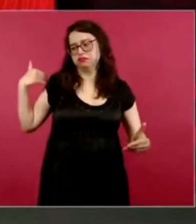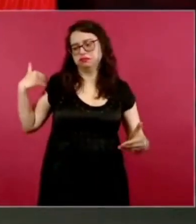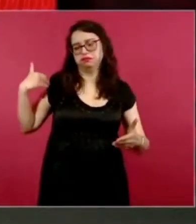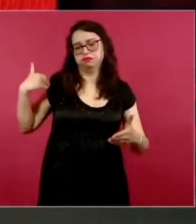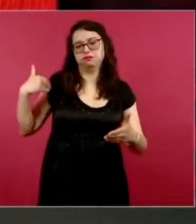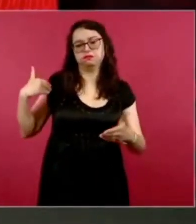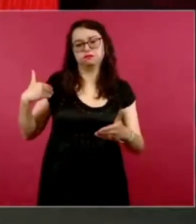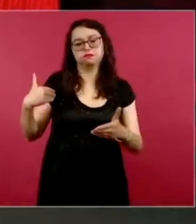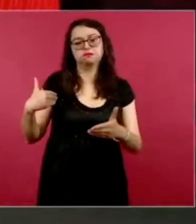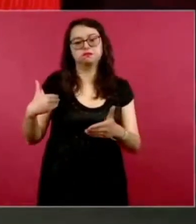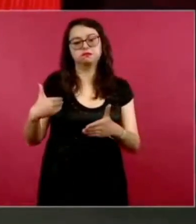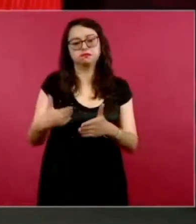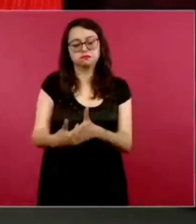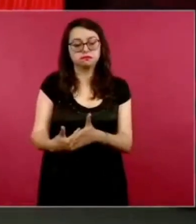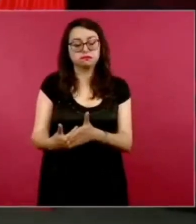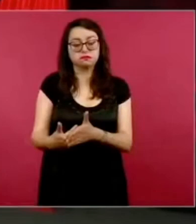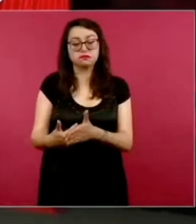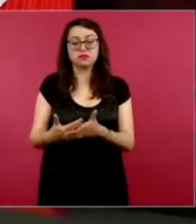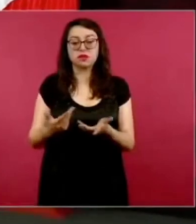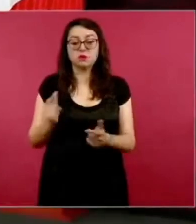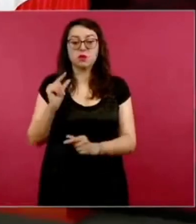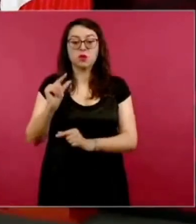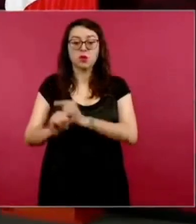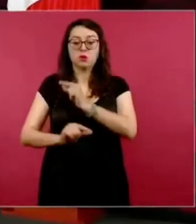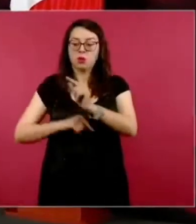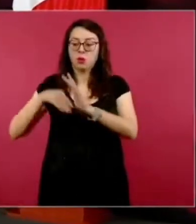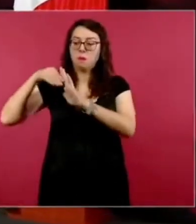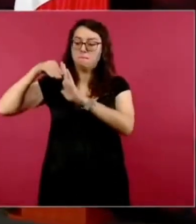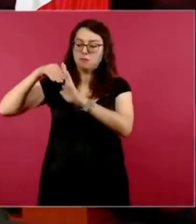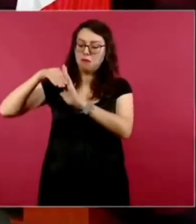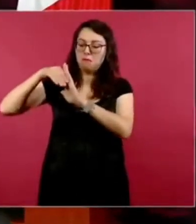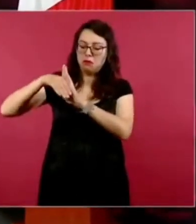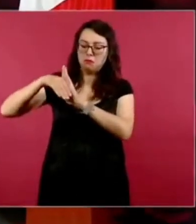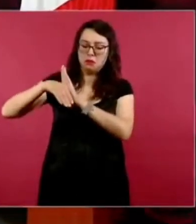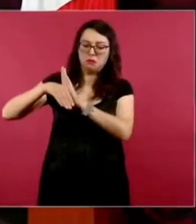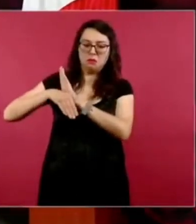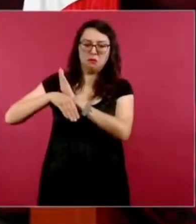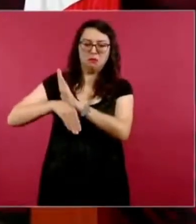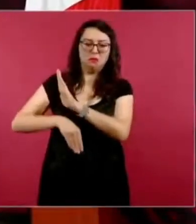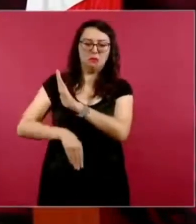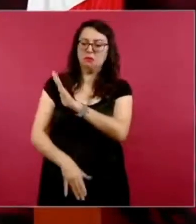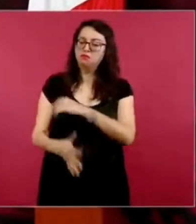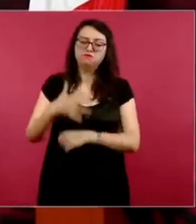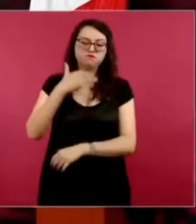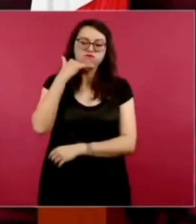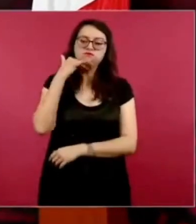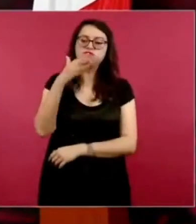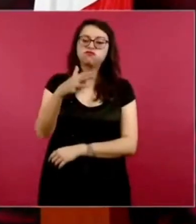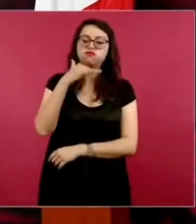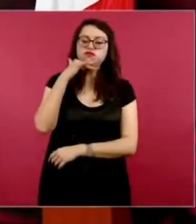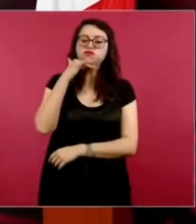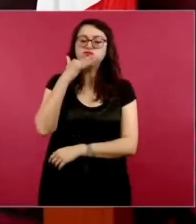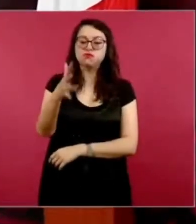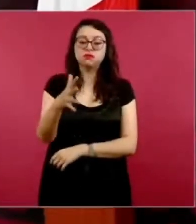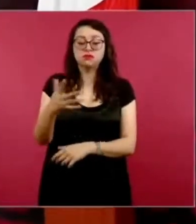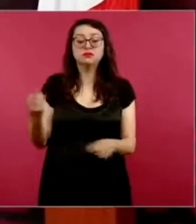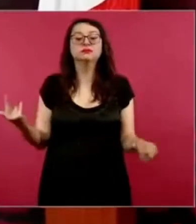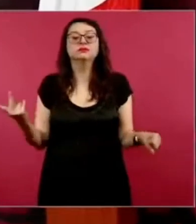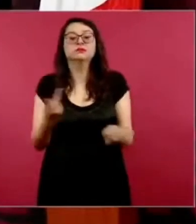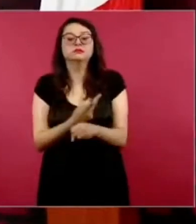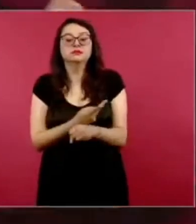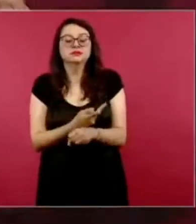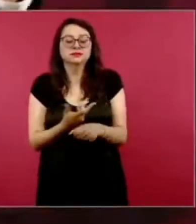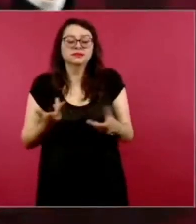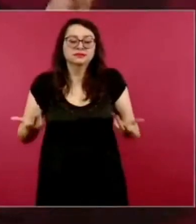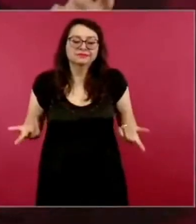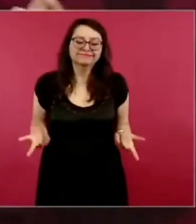produciendo, es un proceso de degradación que tuvo que ver con las componendas políticas que